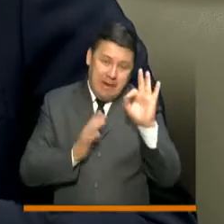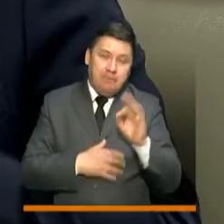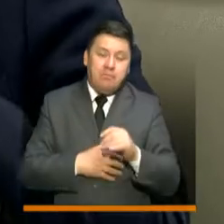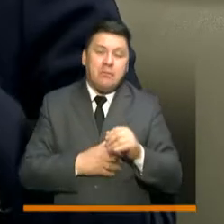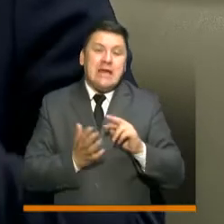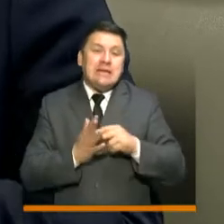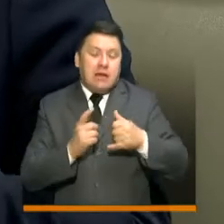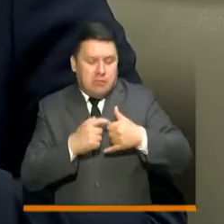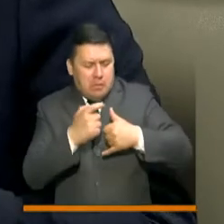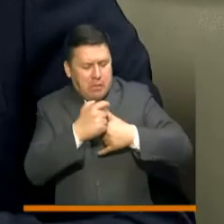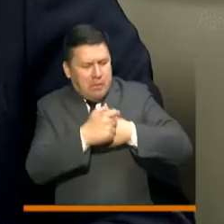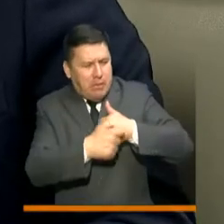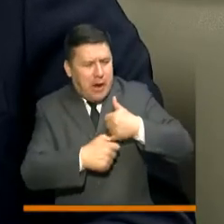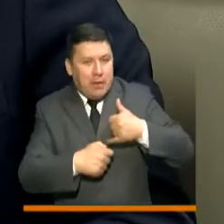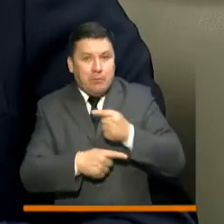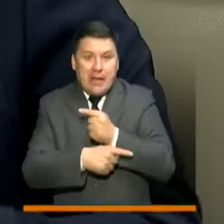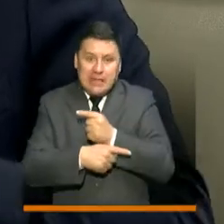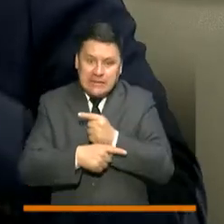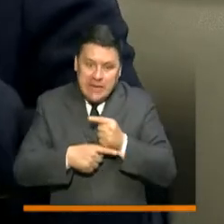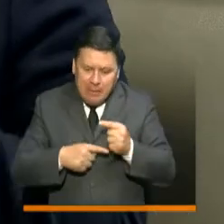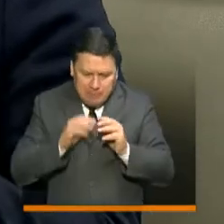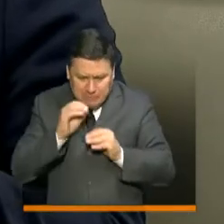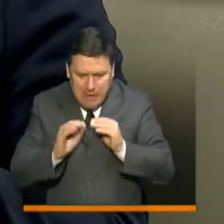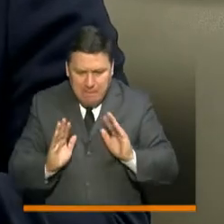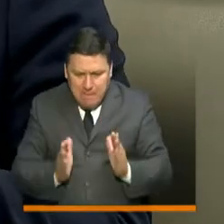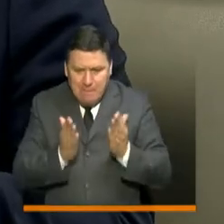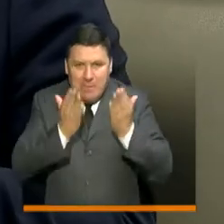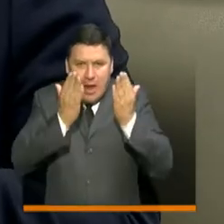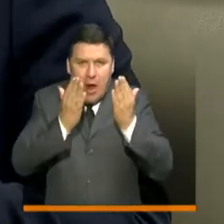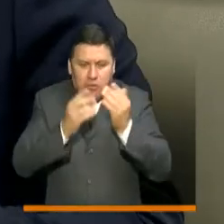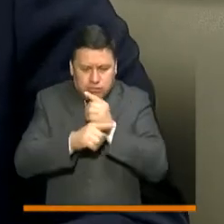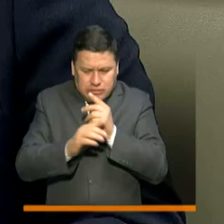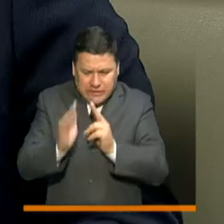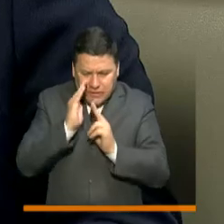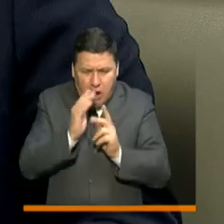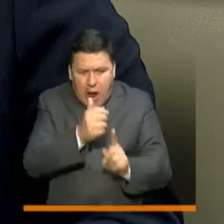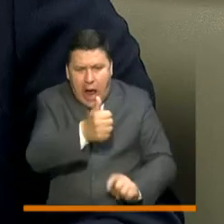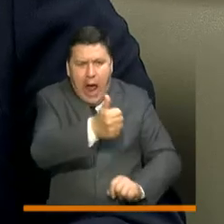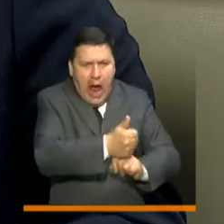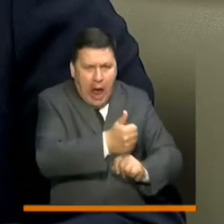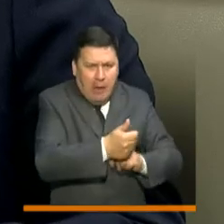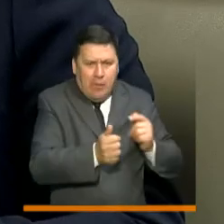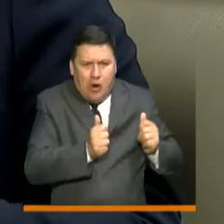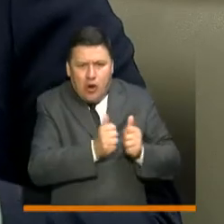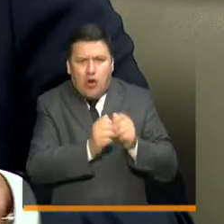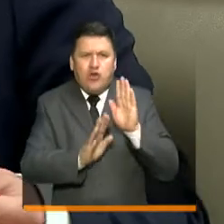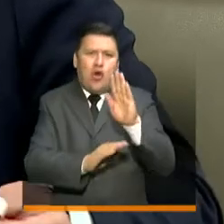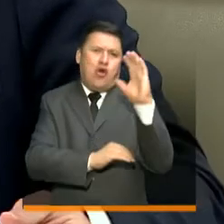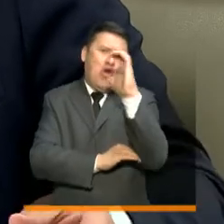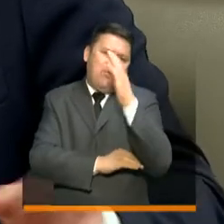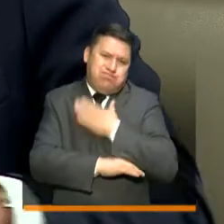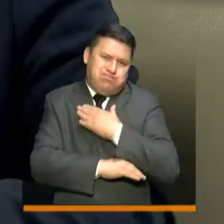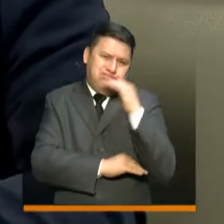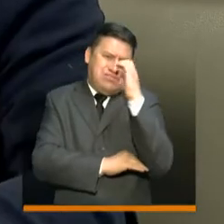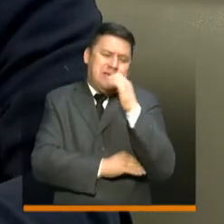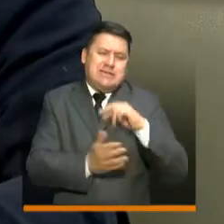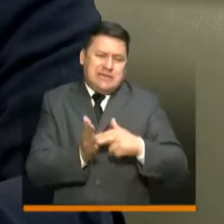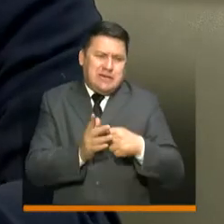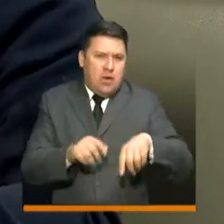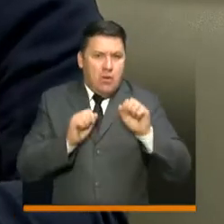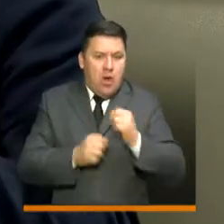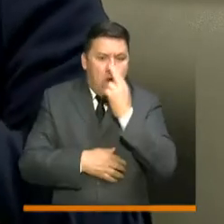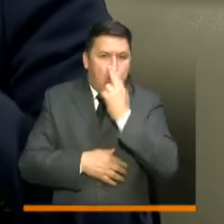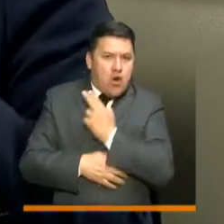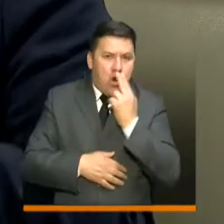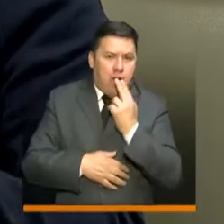el territorio nacional todas las semanas mejoramos mejoramos la manera en la que nosotros estamos acompañando a estos colombianos para que efectivamente puedan